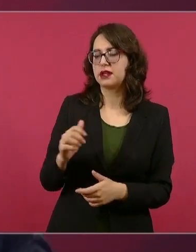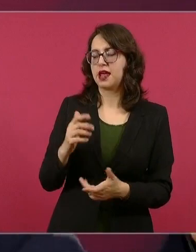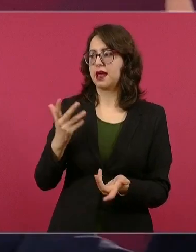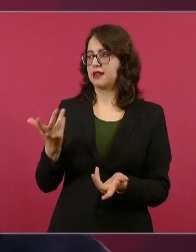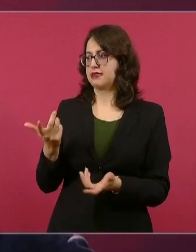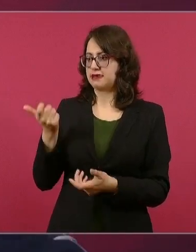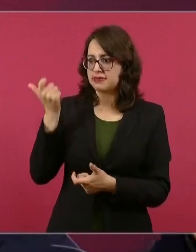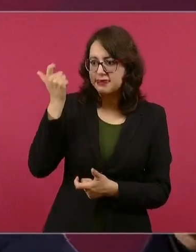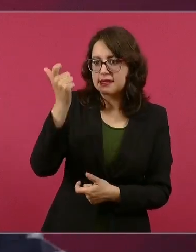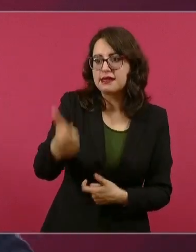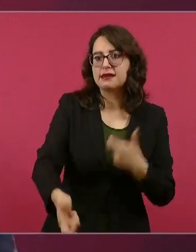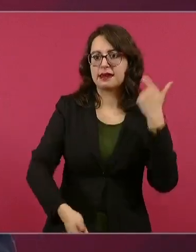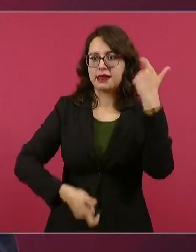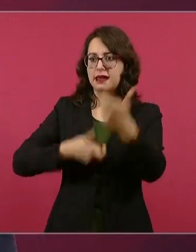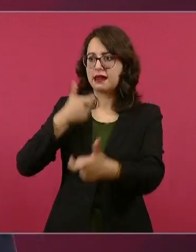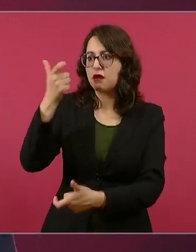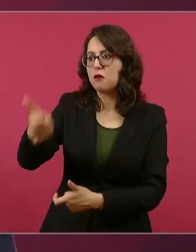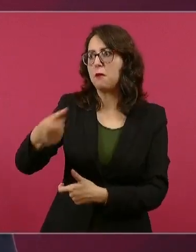No usaste al gobierno